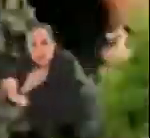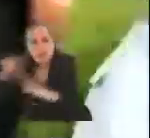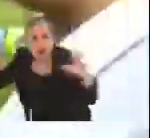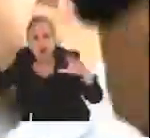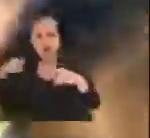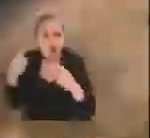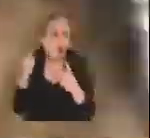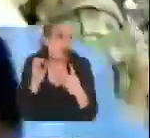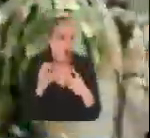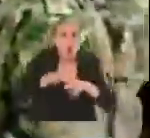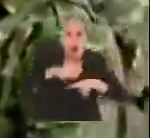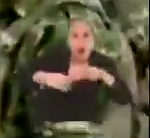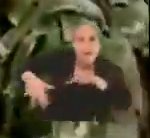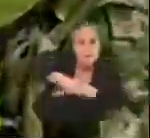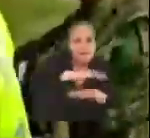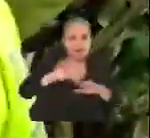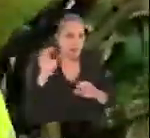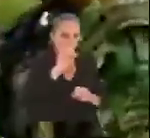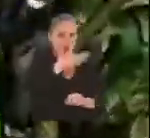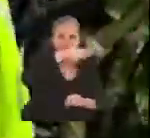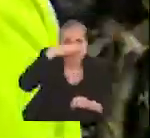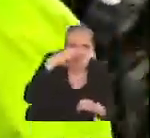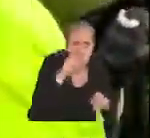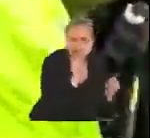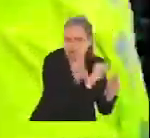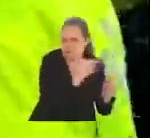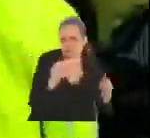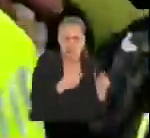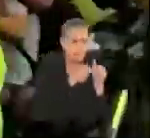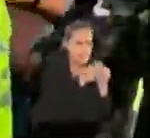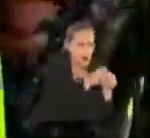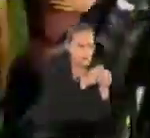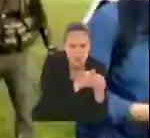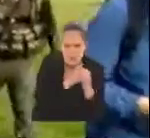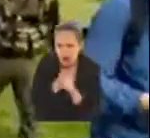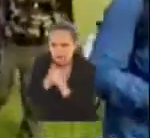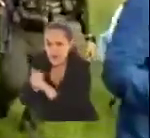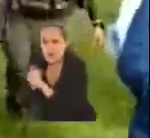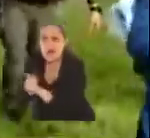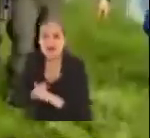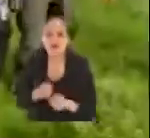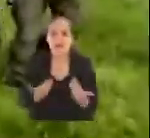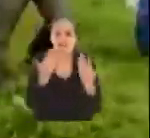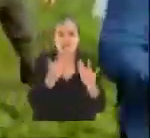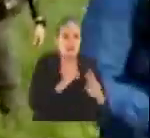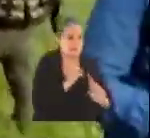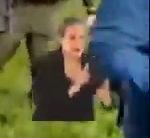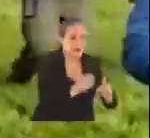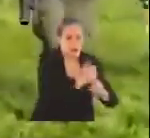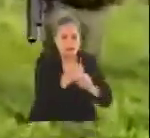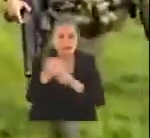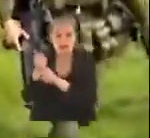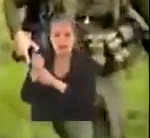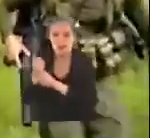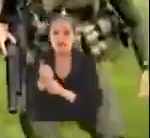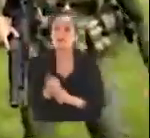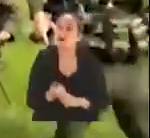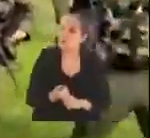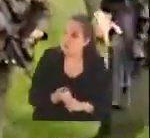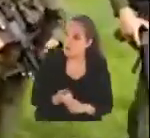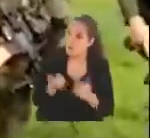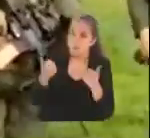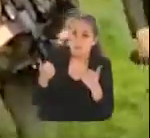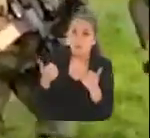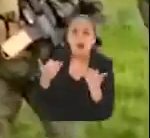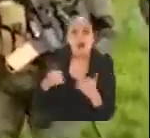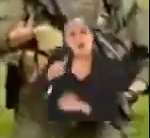fiscalía general de la nación en itinerancia que nos ha permitido tener una multiplicidad de resultados fiscal una última pregunta que muchos